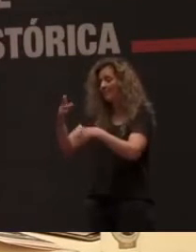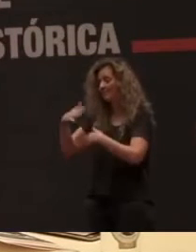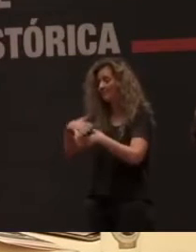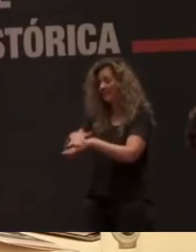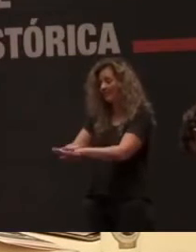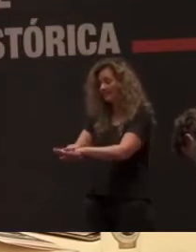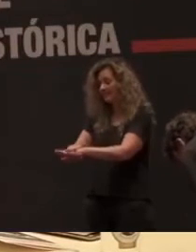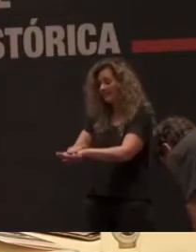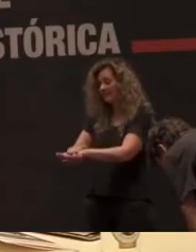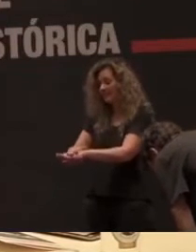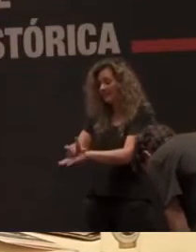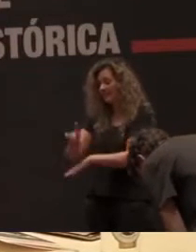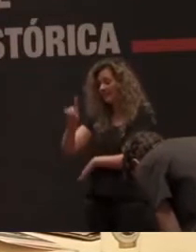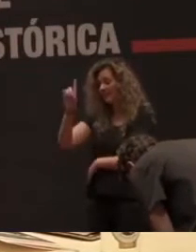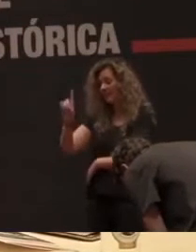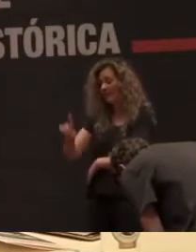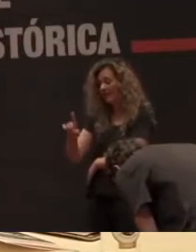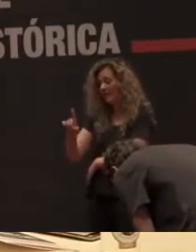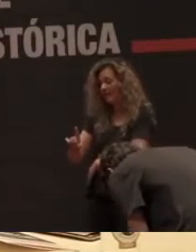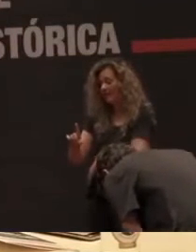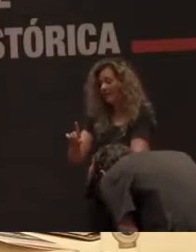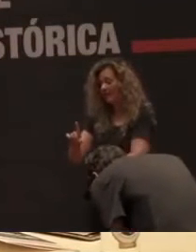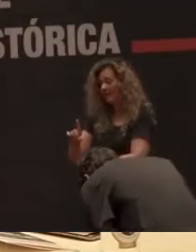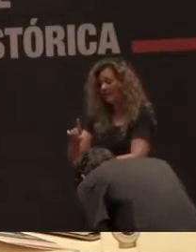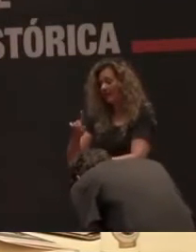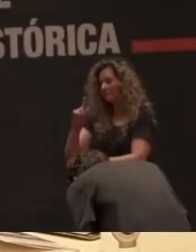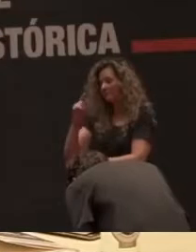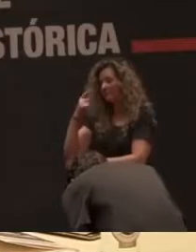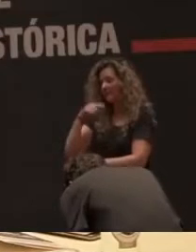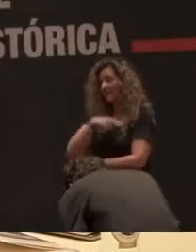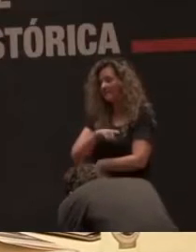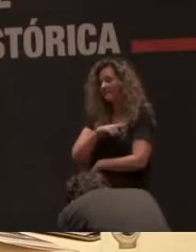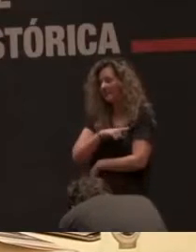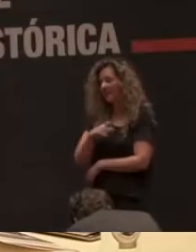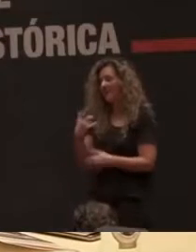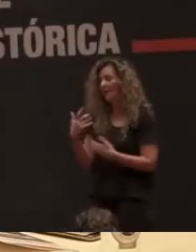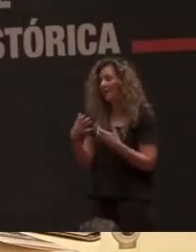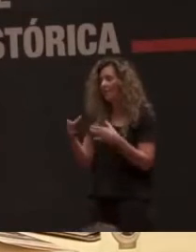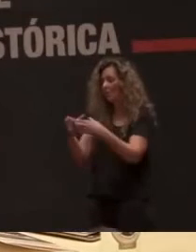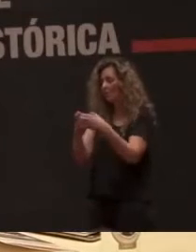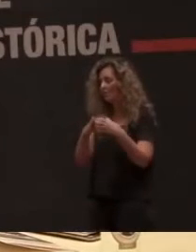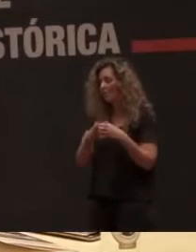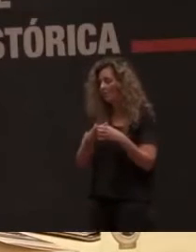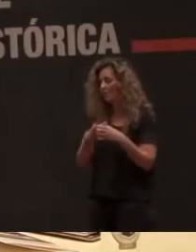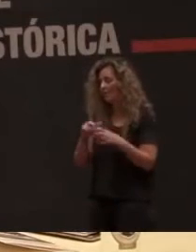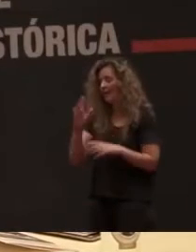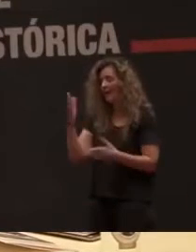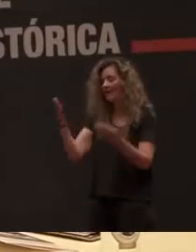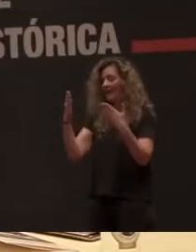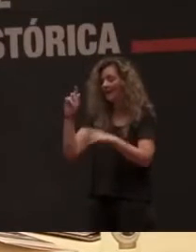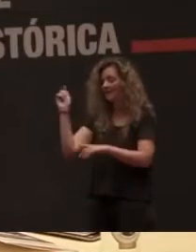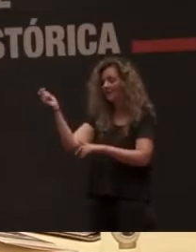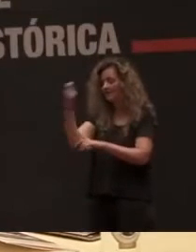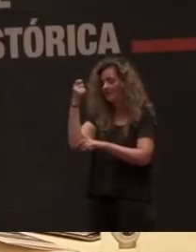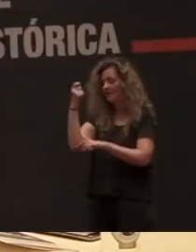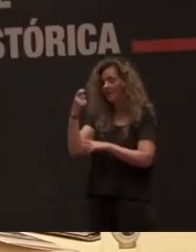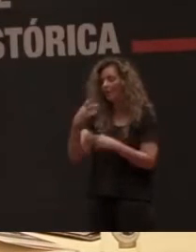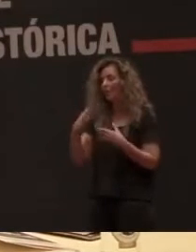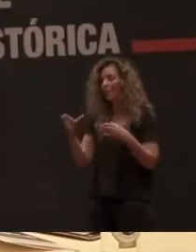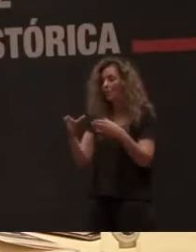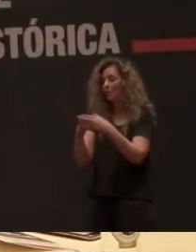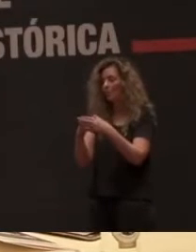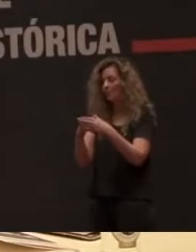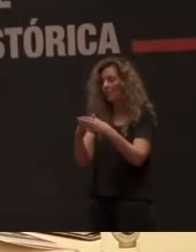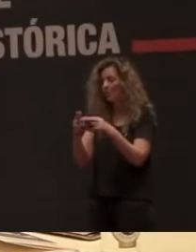supuxo a derrota ética das forzas democráticas e o grande triunfo formal da clase política